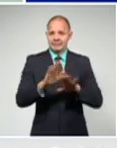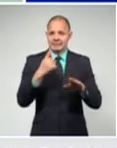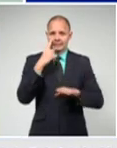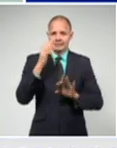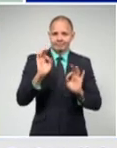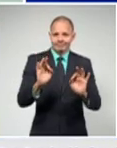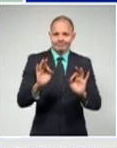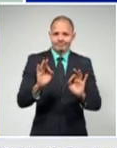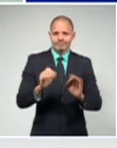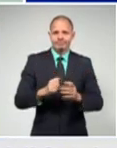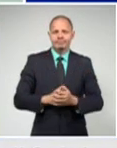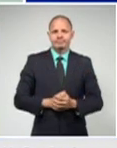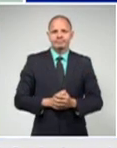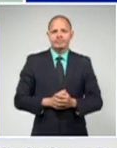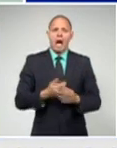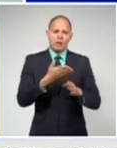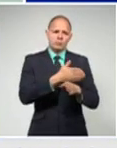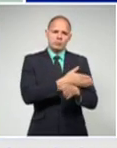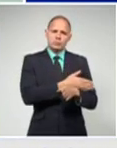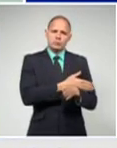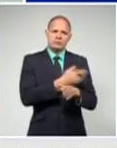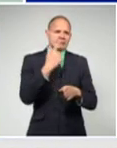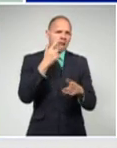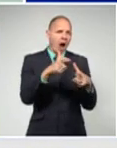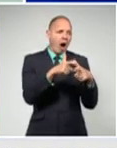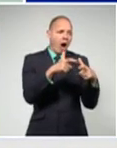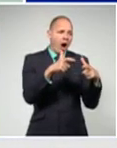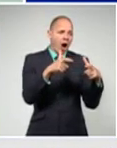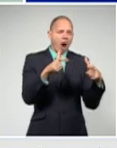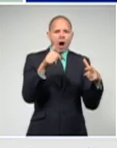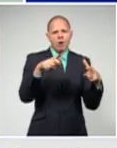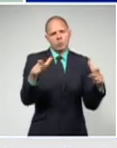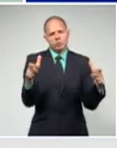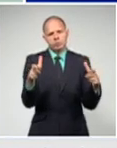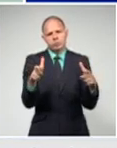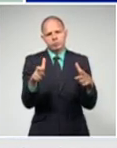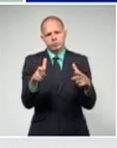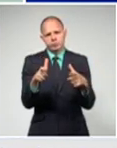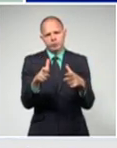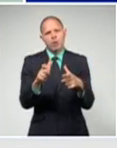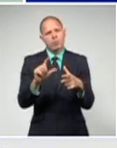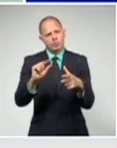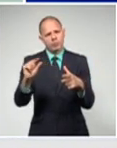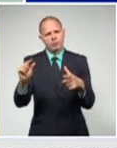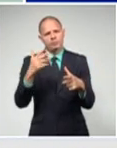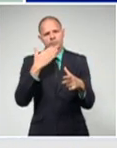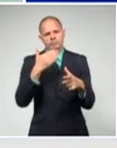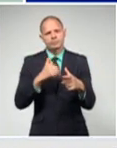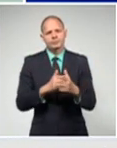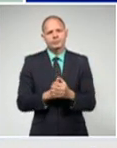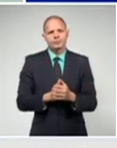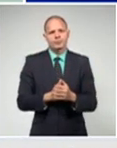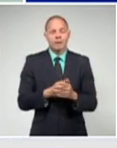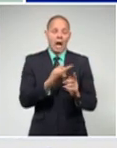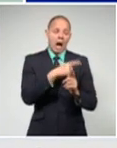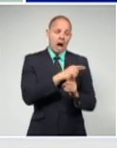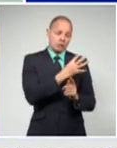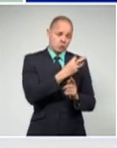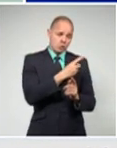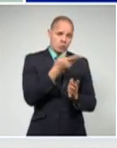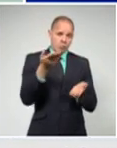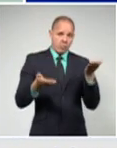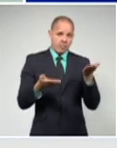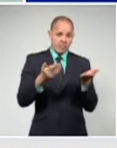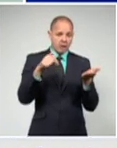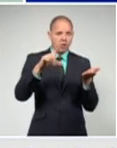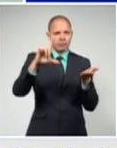algunos días de transmisión un tanto elevada, va reduciendo, 10 menos que la jornada anterior,